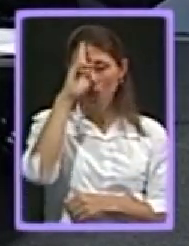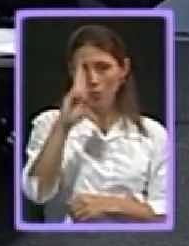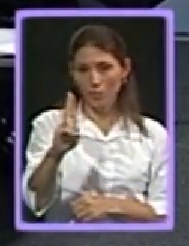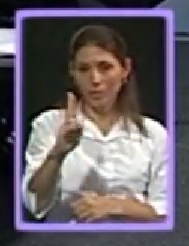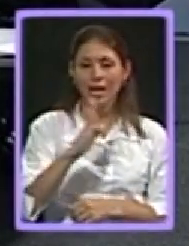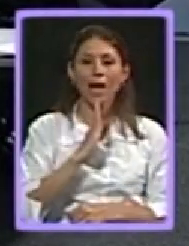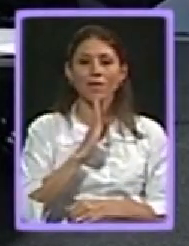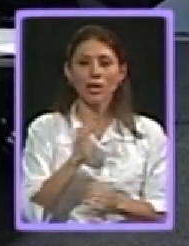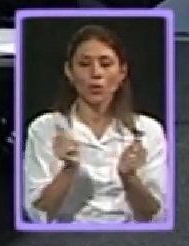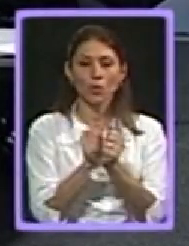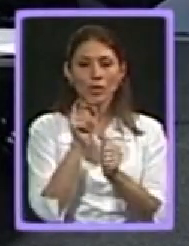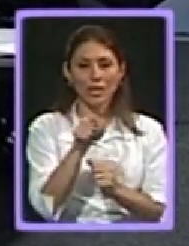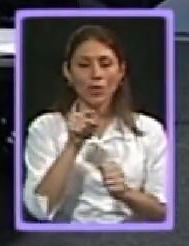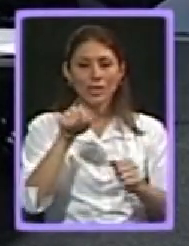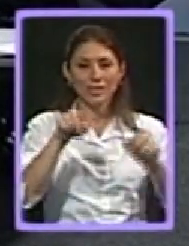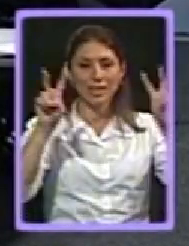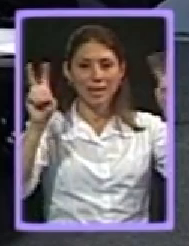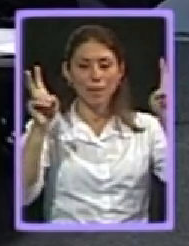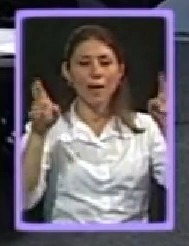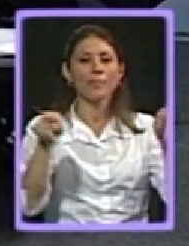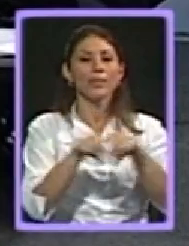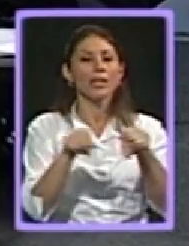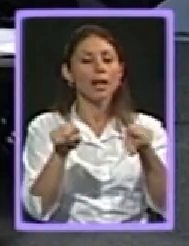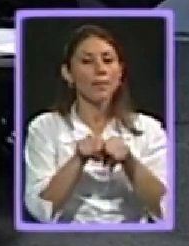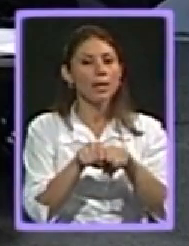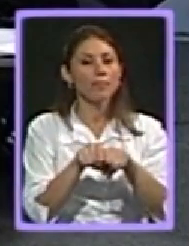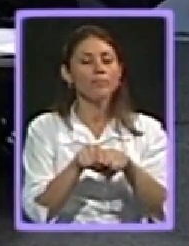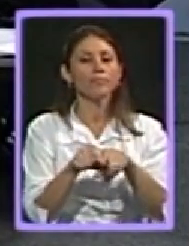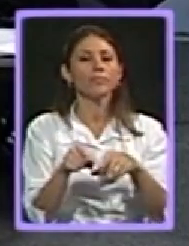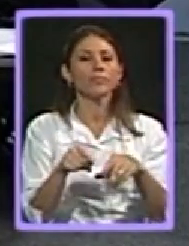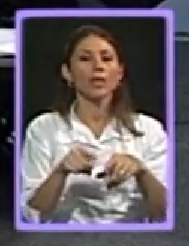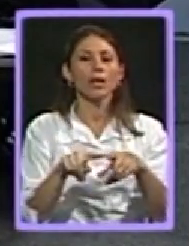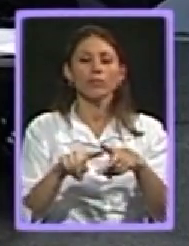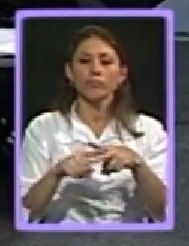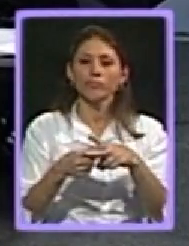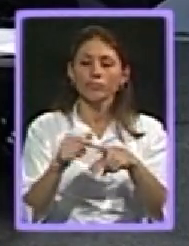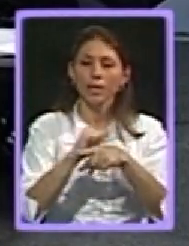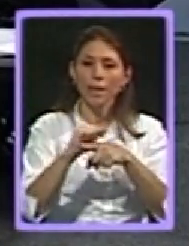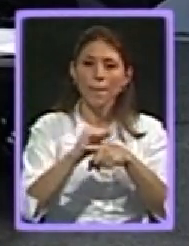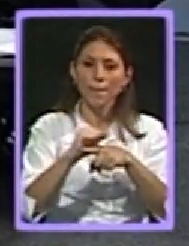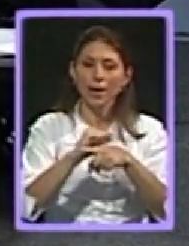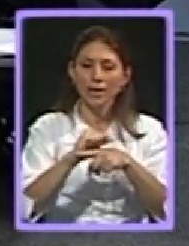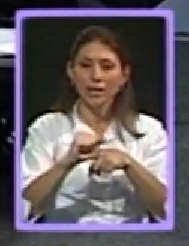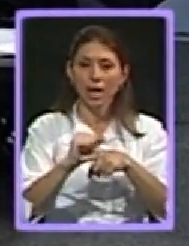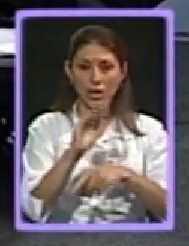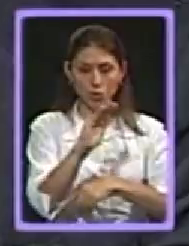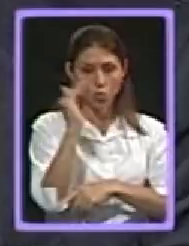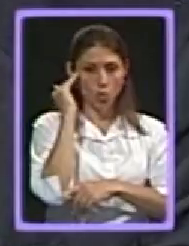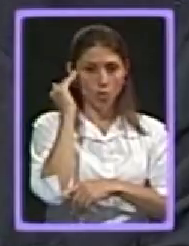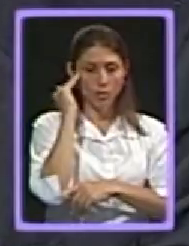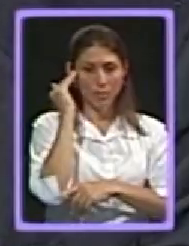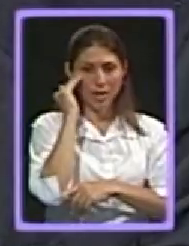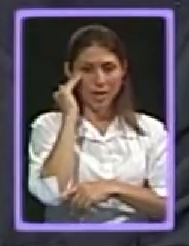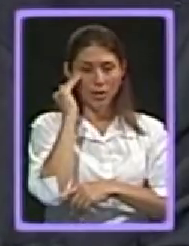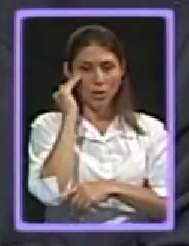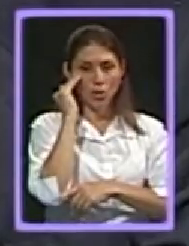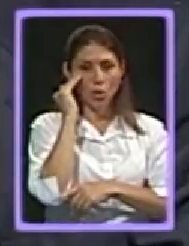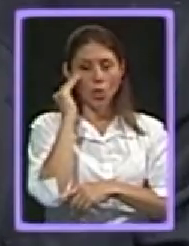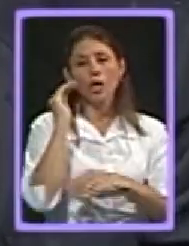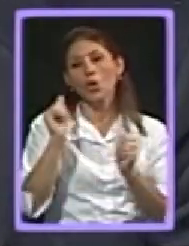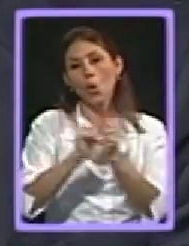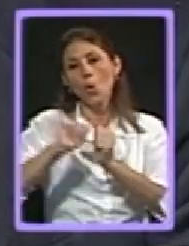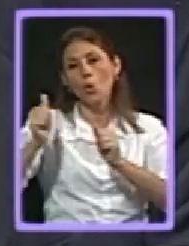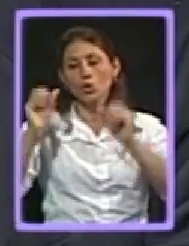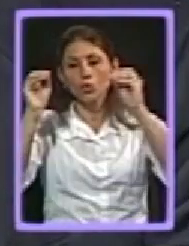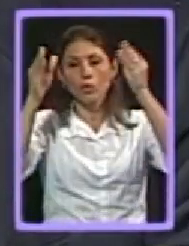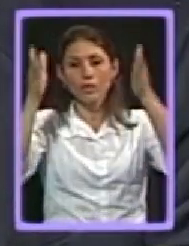contigo acerca de estos temas y sobre todo el poner en práctica el conocimiento que usted junto con otros profesores, tanto a mí como a José